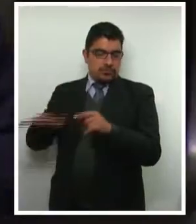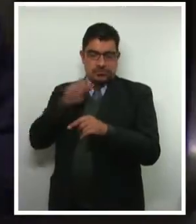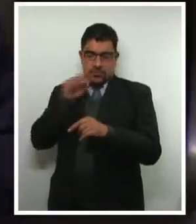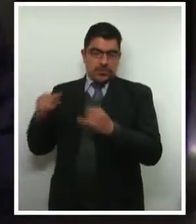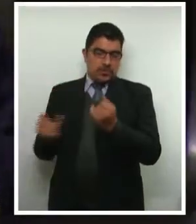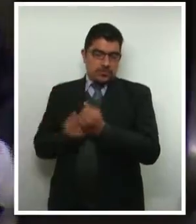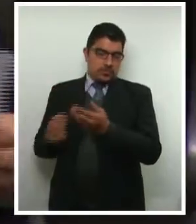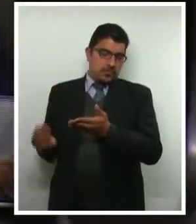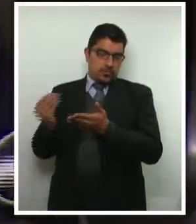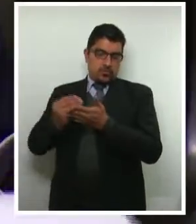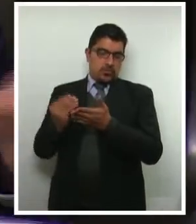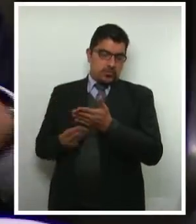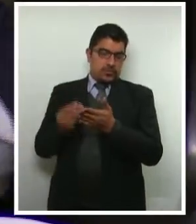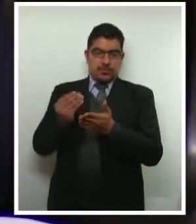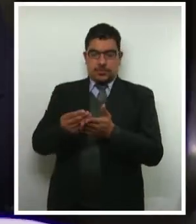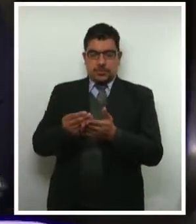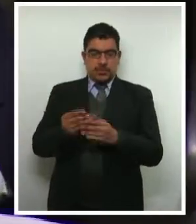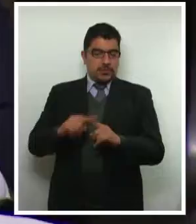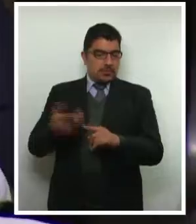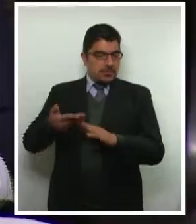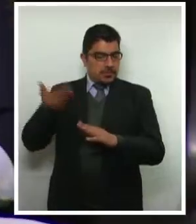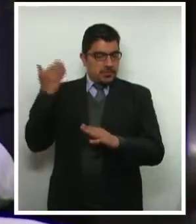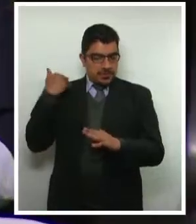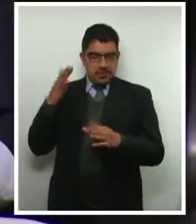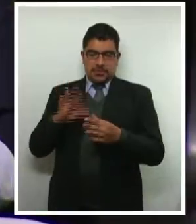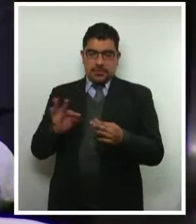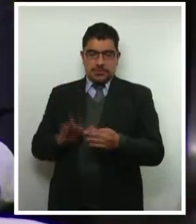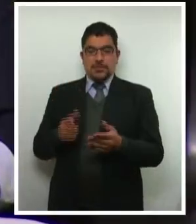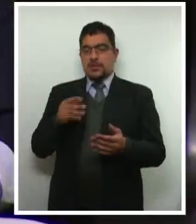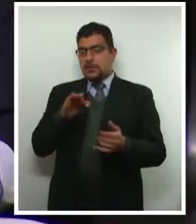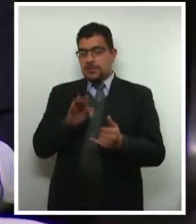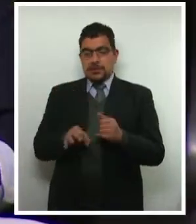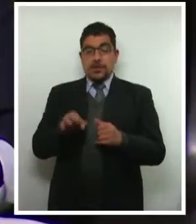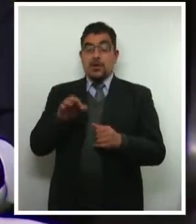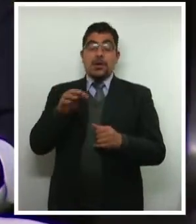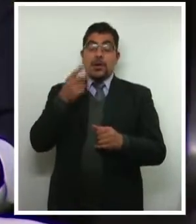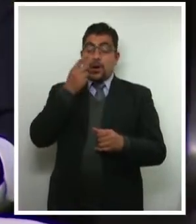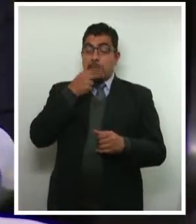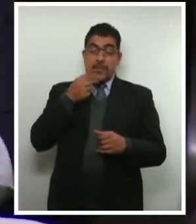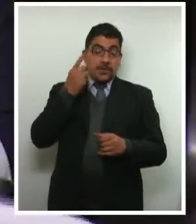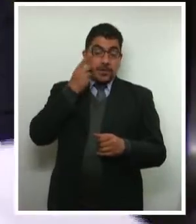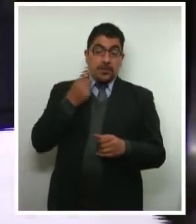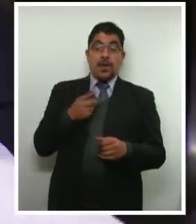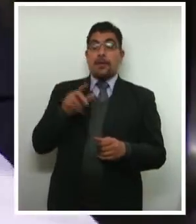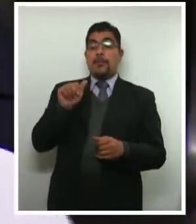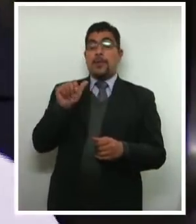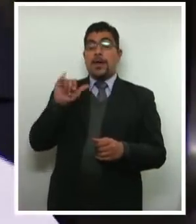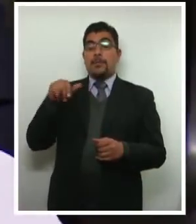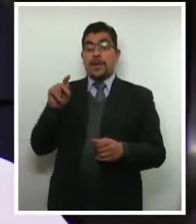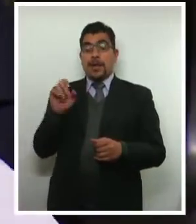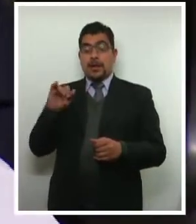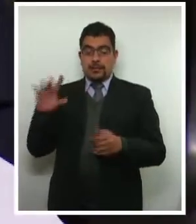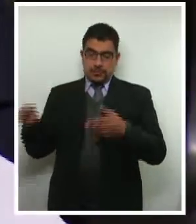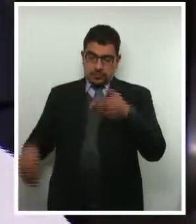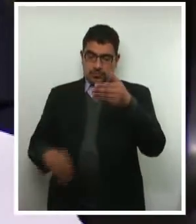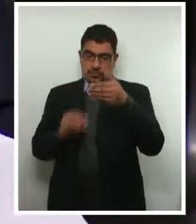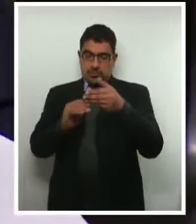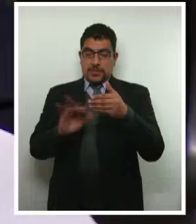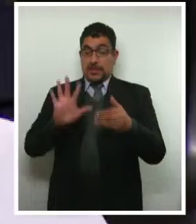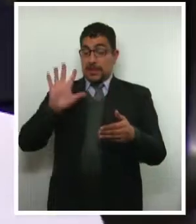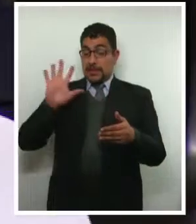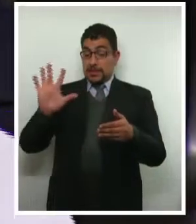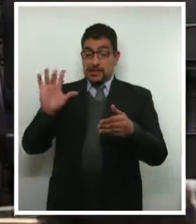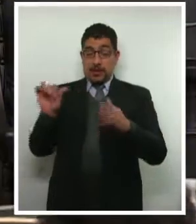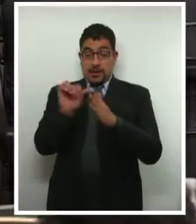que hicieron la reserva en los anteriores, y por el diputado Jaime Cárdenas la adición de